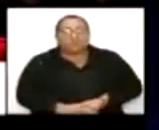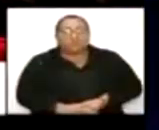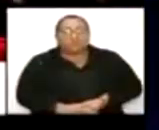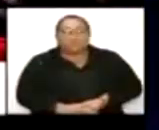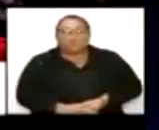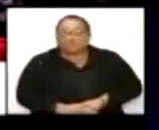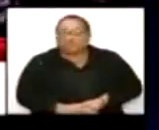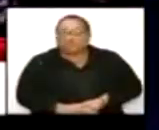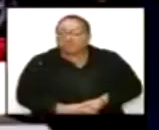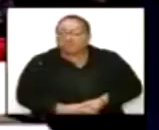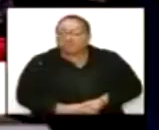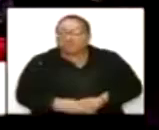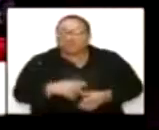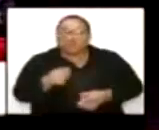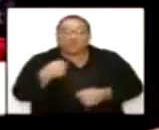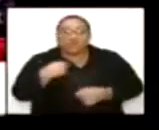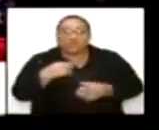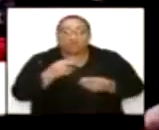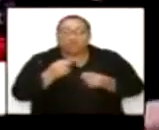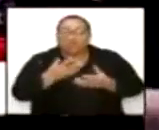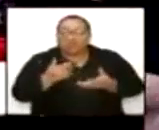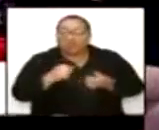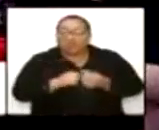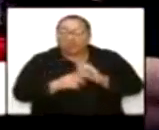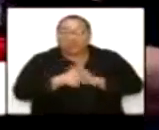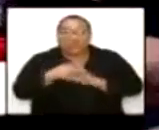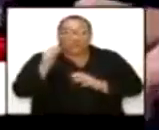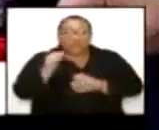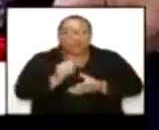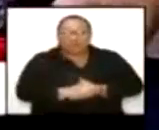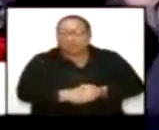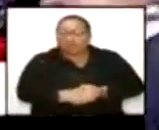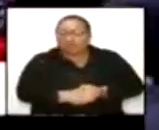¿Es sujeto de derechos?